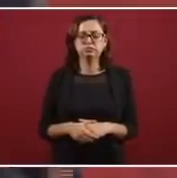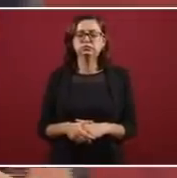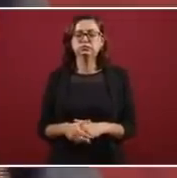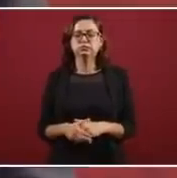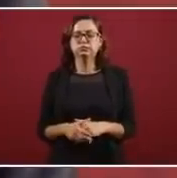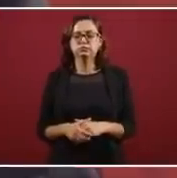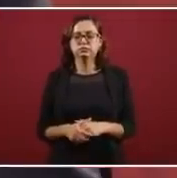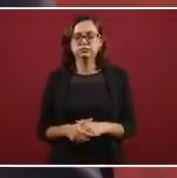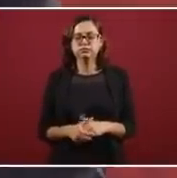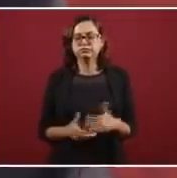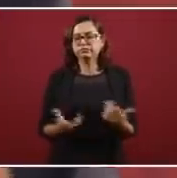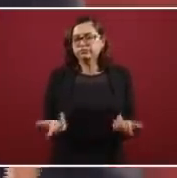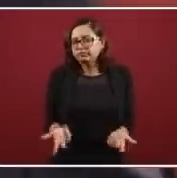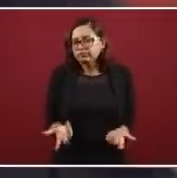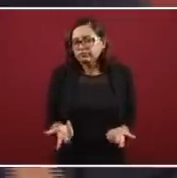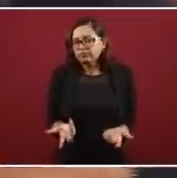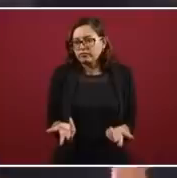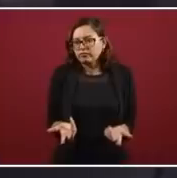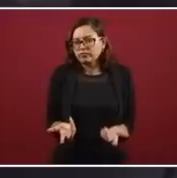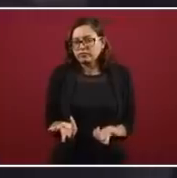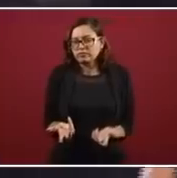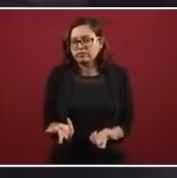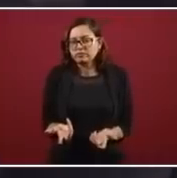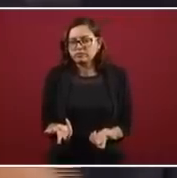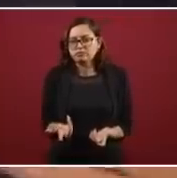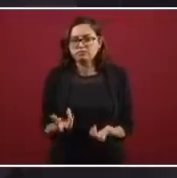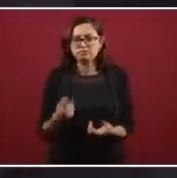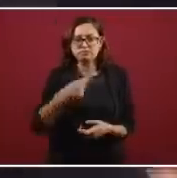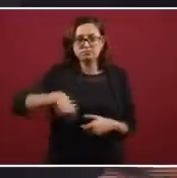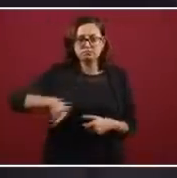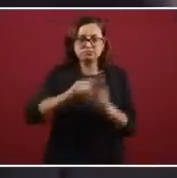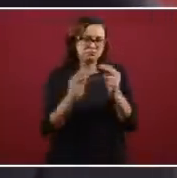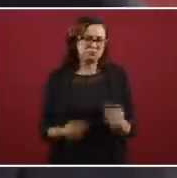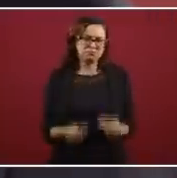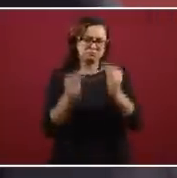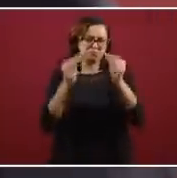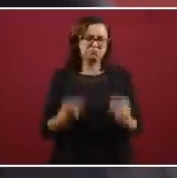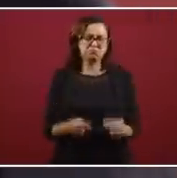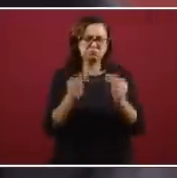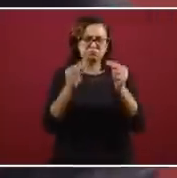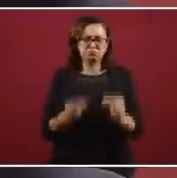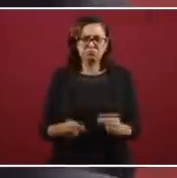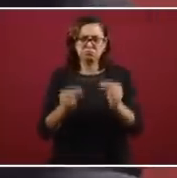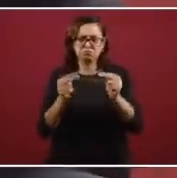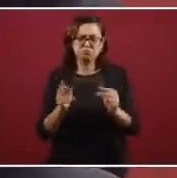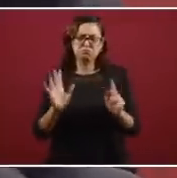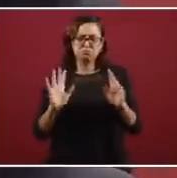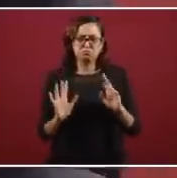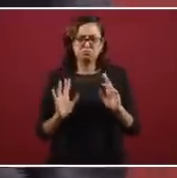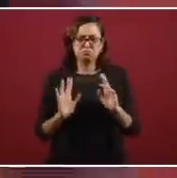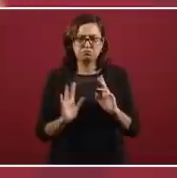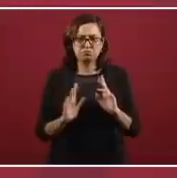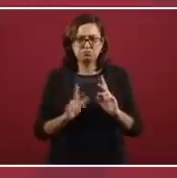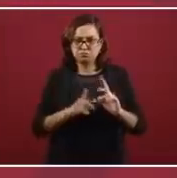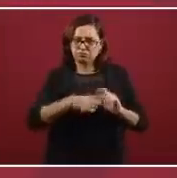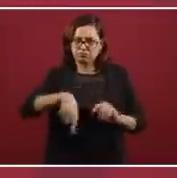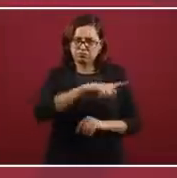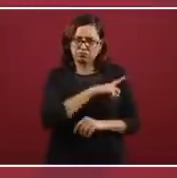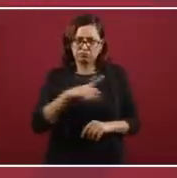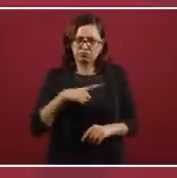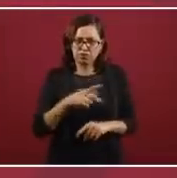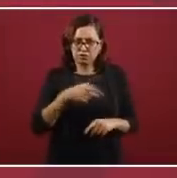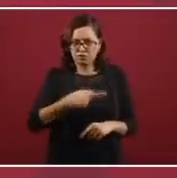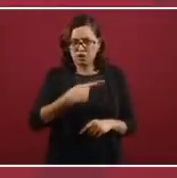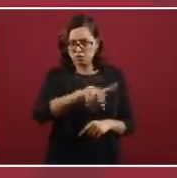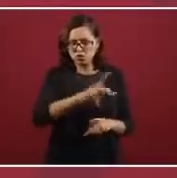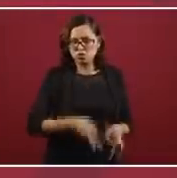y en eso pues es el mercado el que tiene que ocuparse.